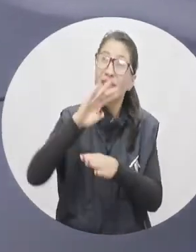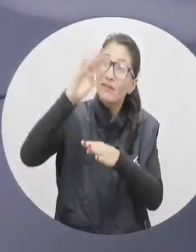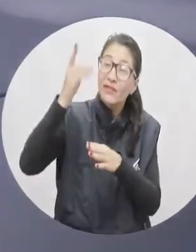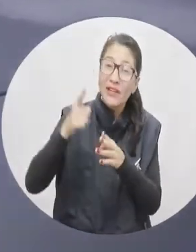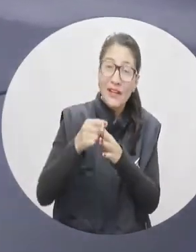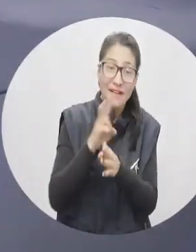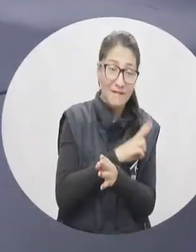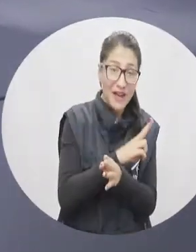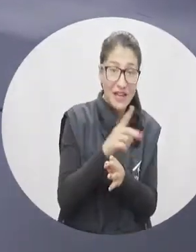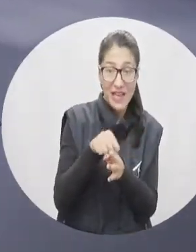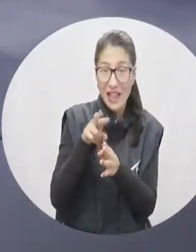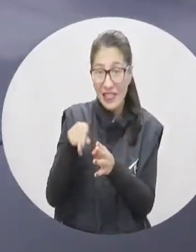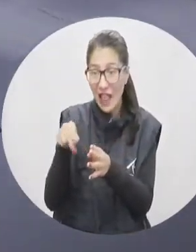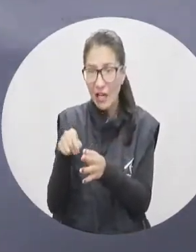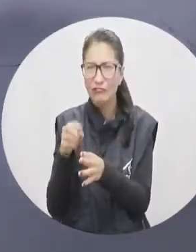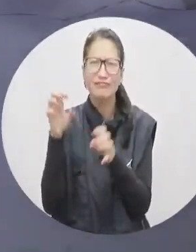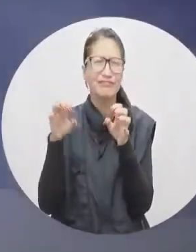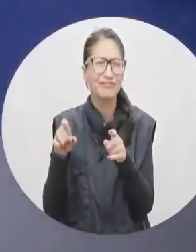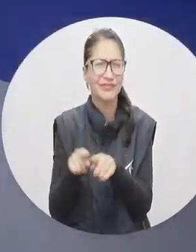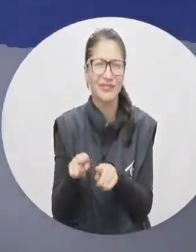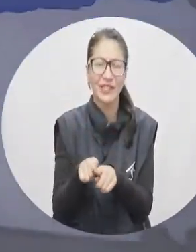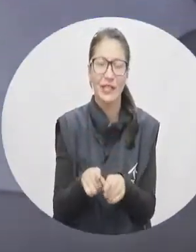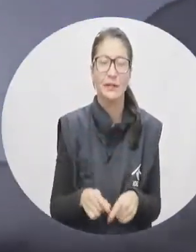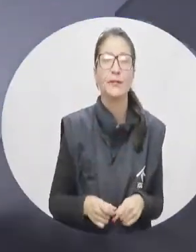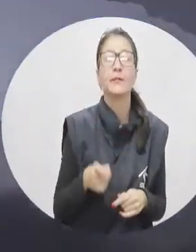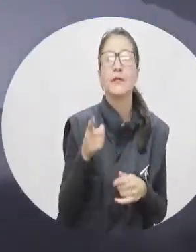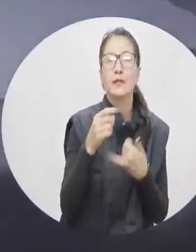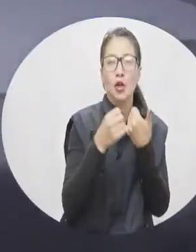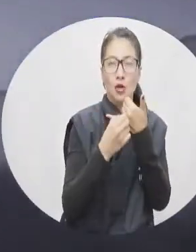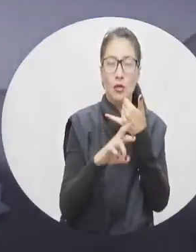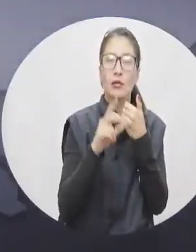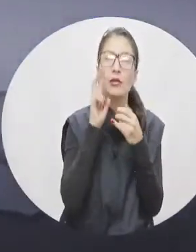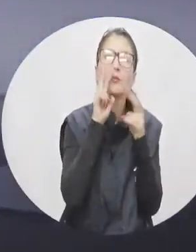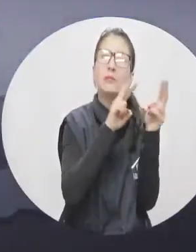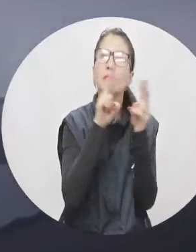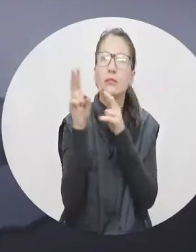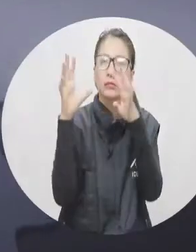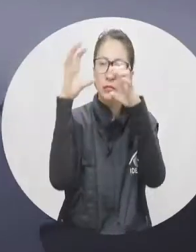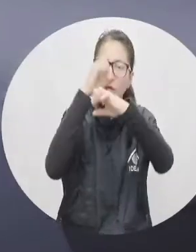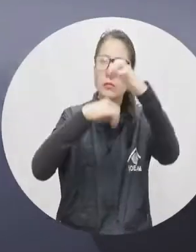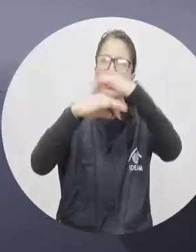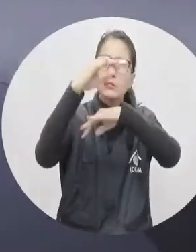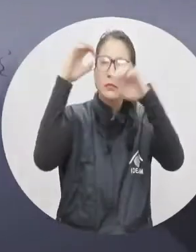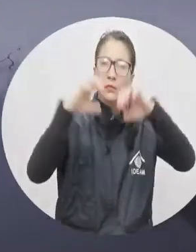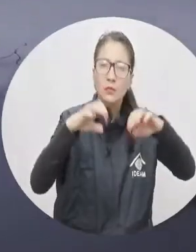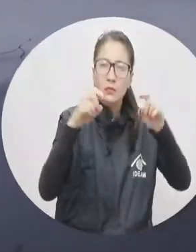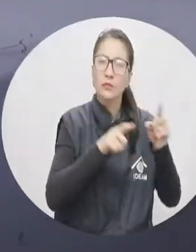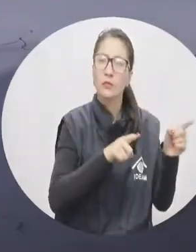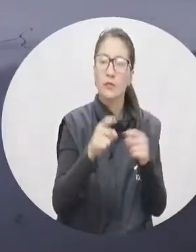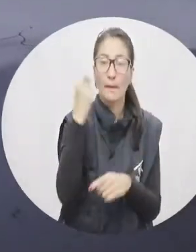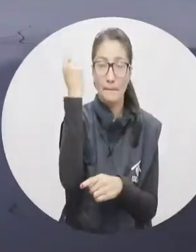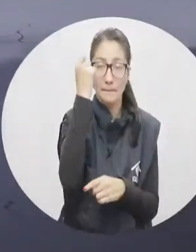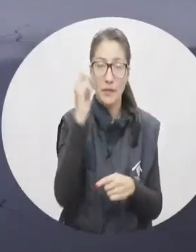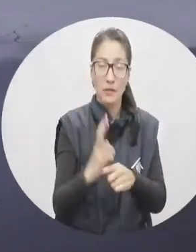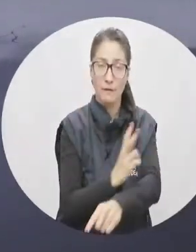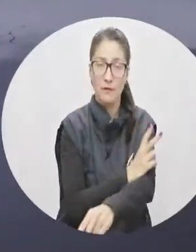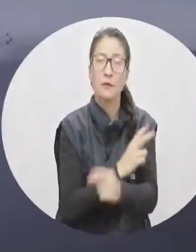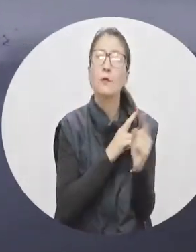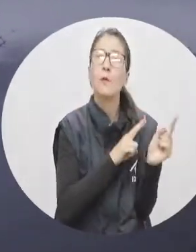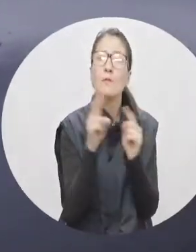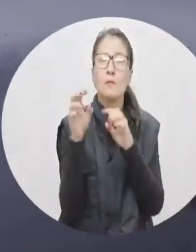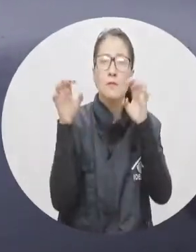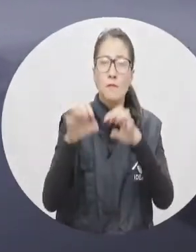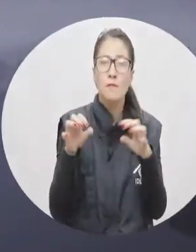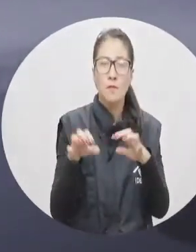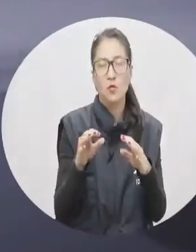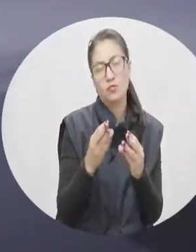los chubascos permanecerán. La Orinoquía recibe una noche encapotada y lluviosa. En Meta y Vichada se percibirán lluvias